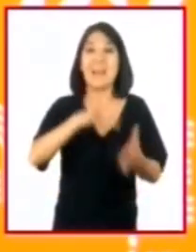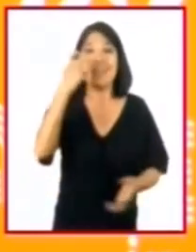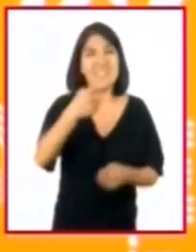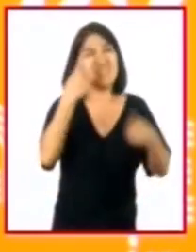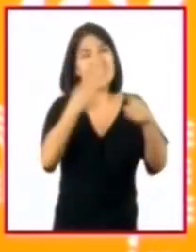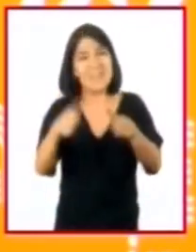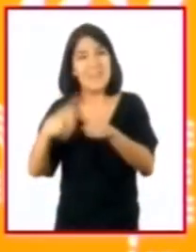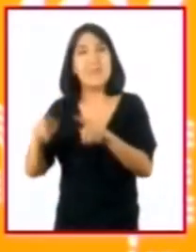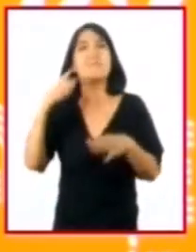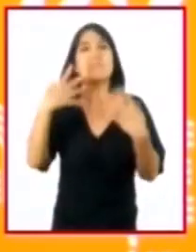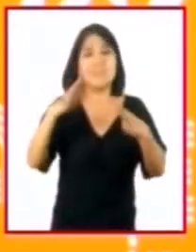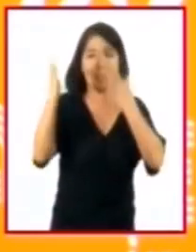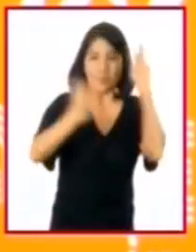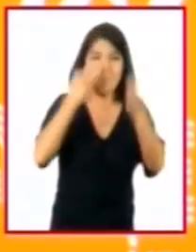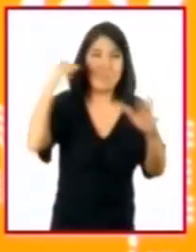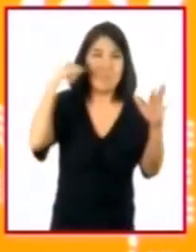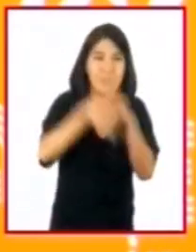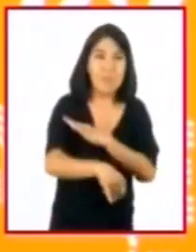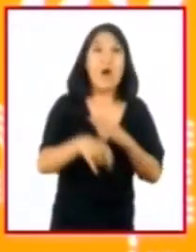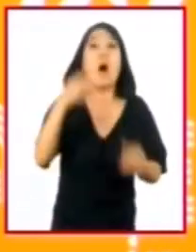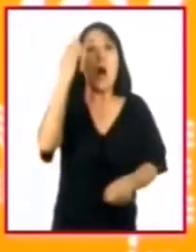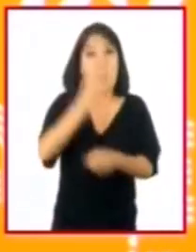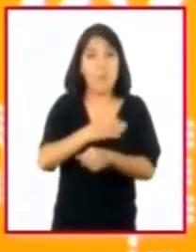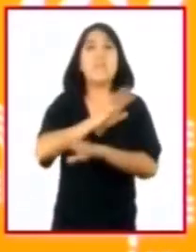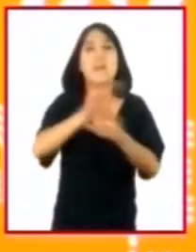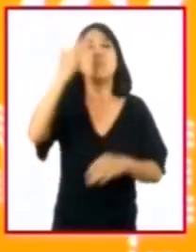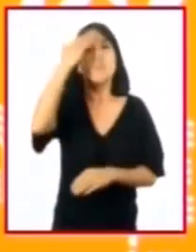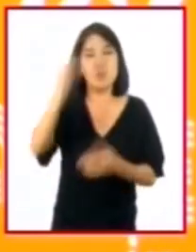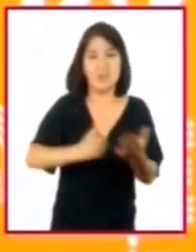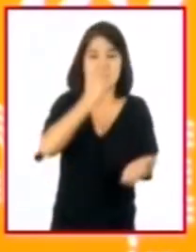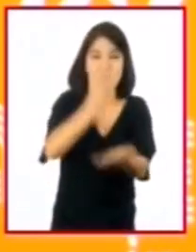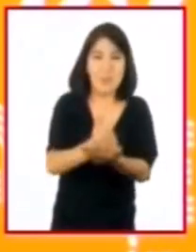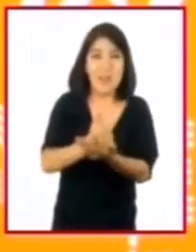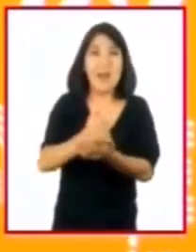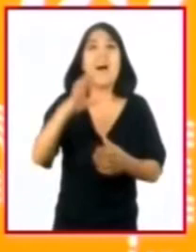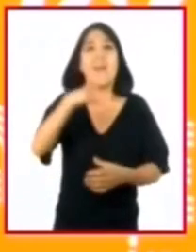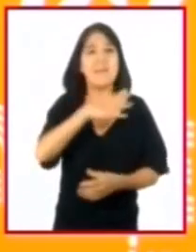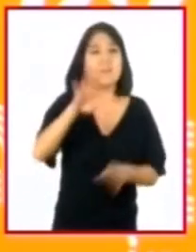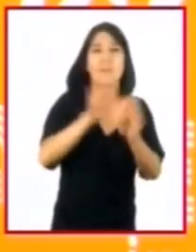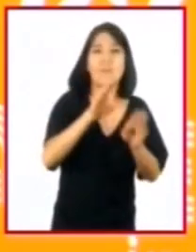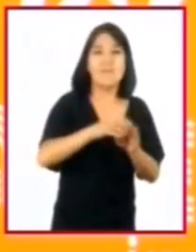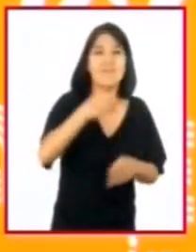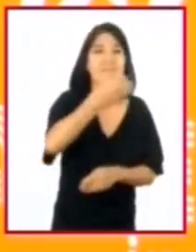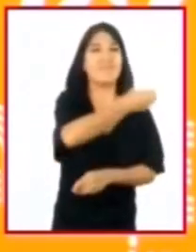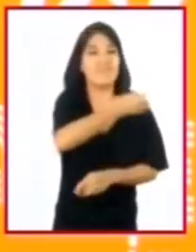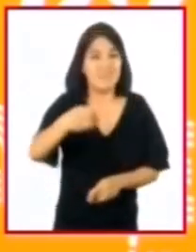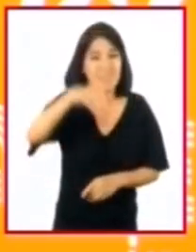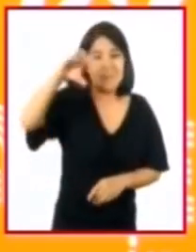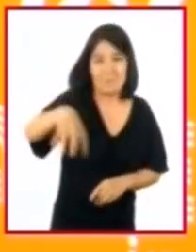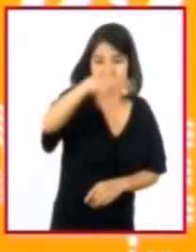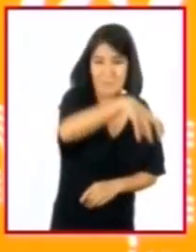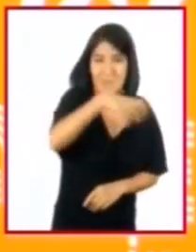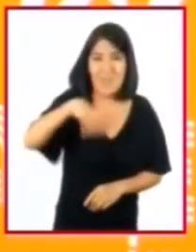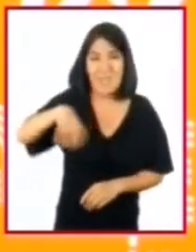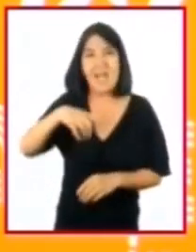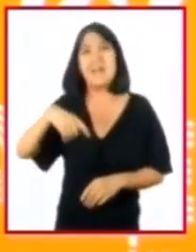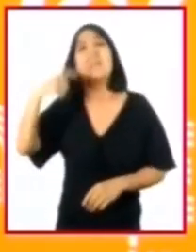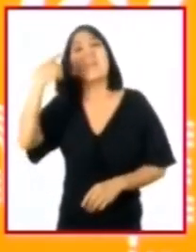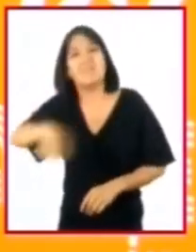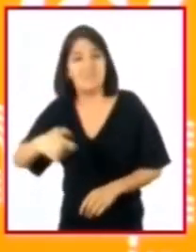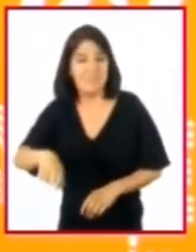diferentes estudios que se han realizado, hoy conocemos que las ciudades estaban organizadas de acuerdo a las distintas clases